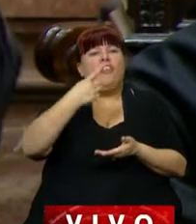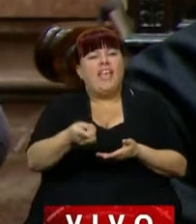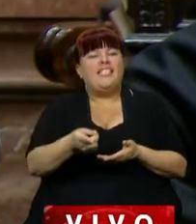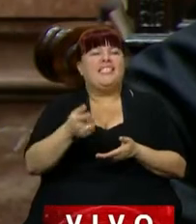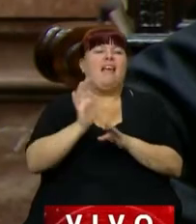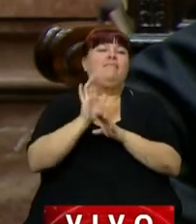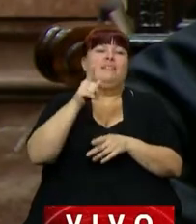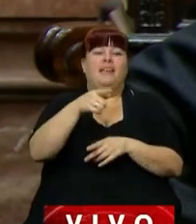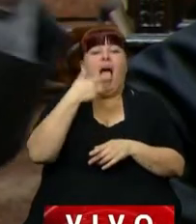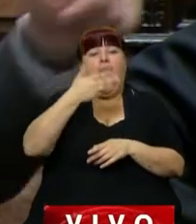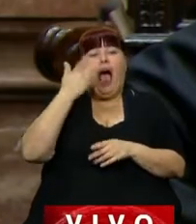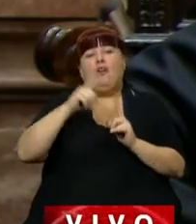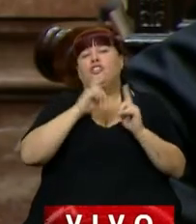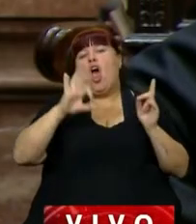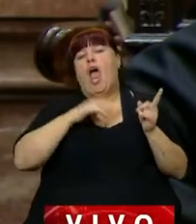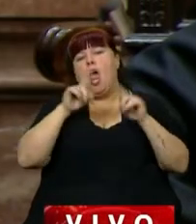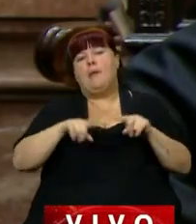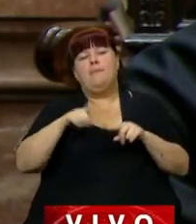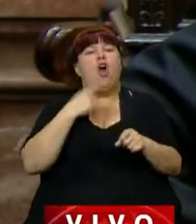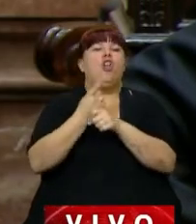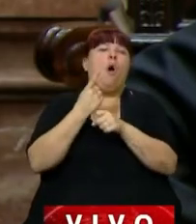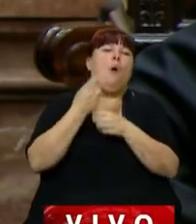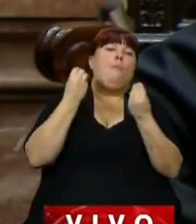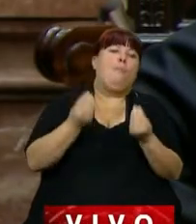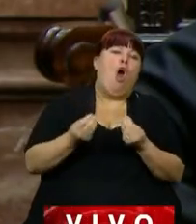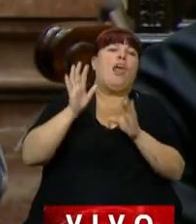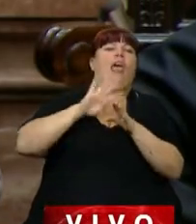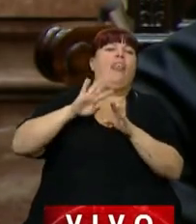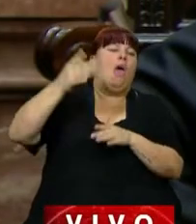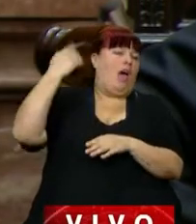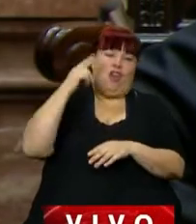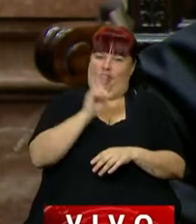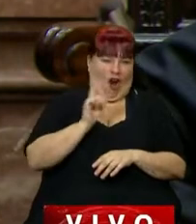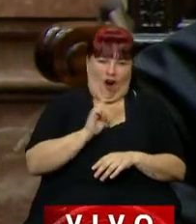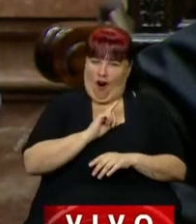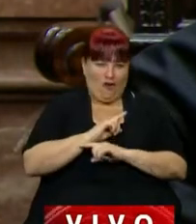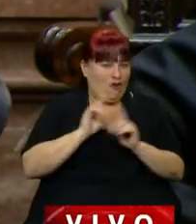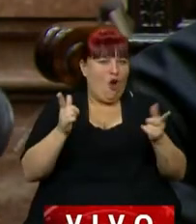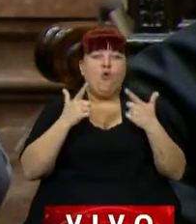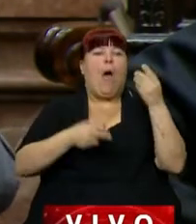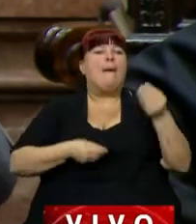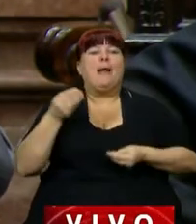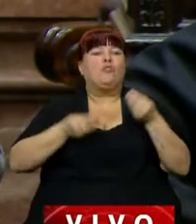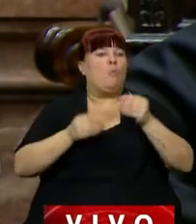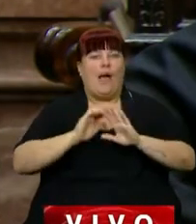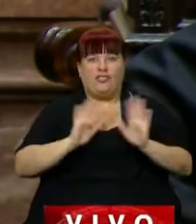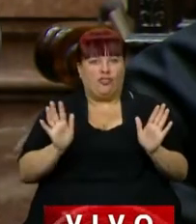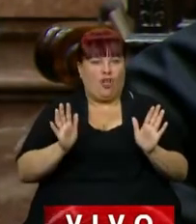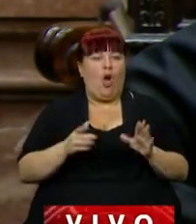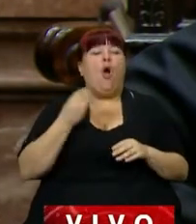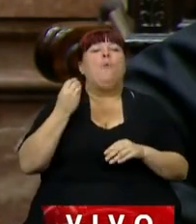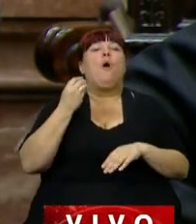nos dejaron, y fue el relato durante todo el año, no pudimos porque nos dejaron. No hubo presupuesto